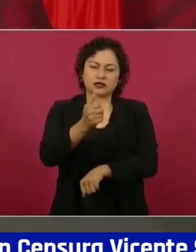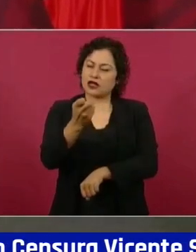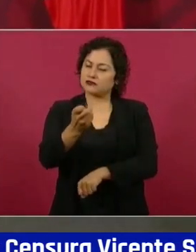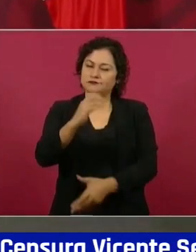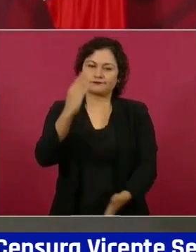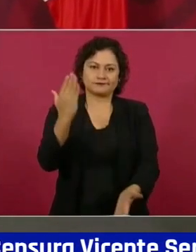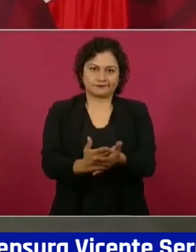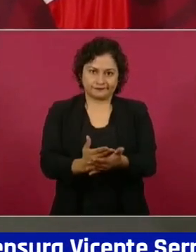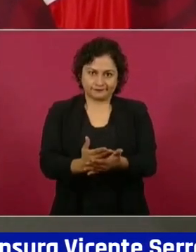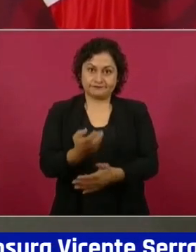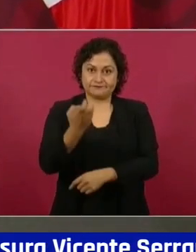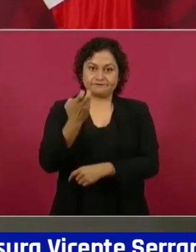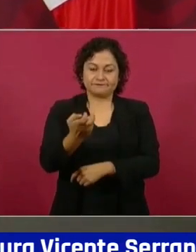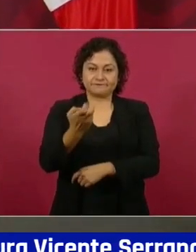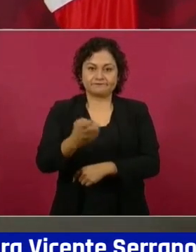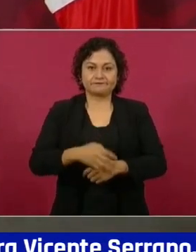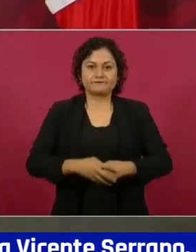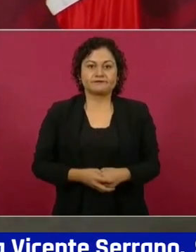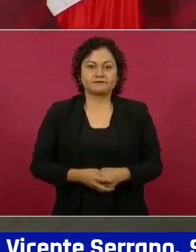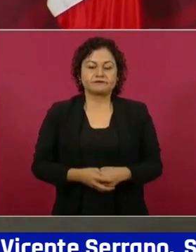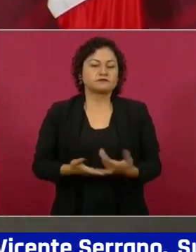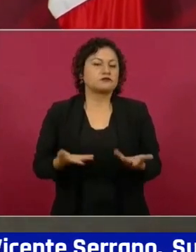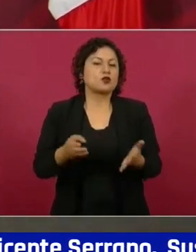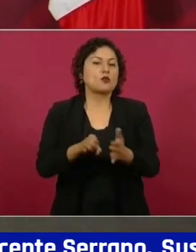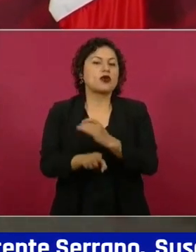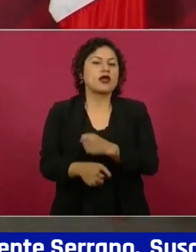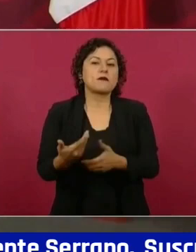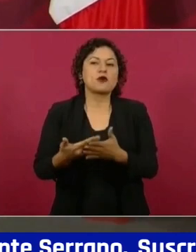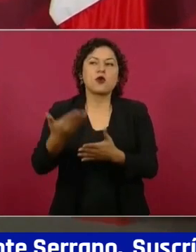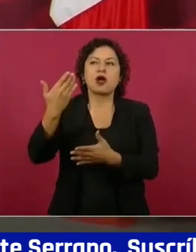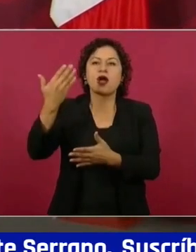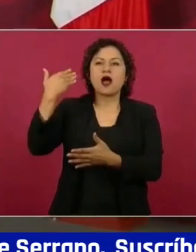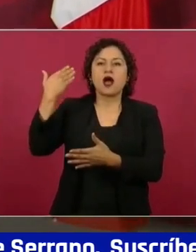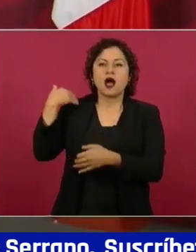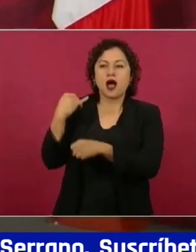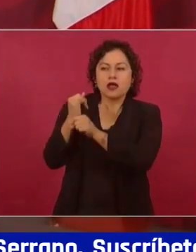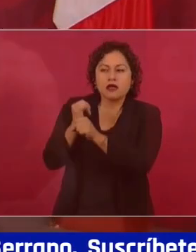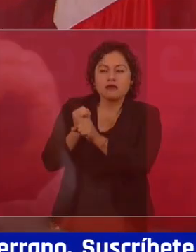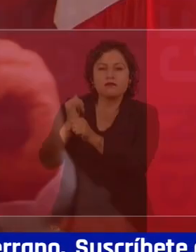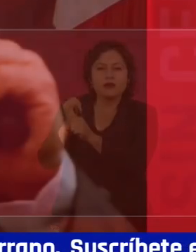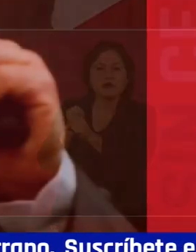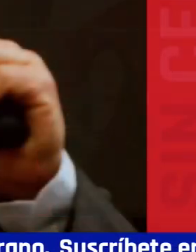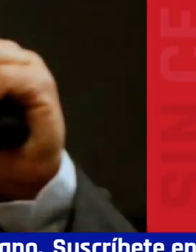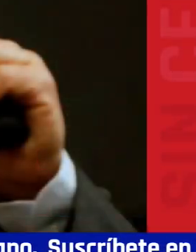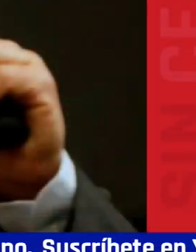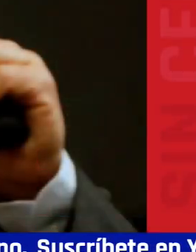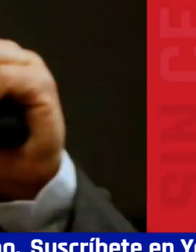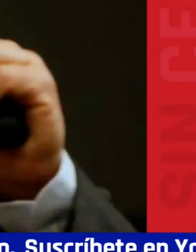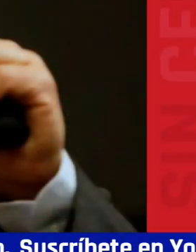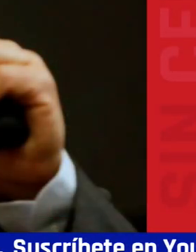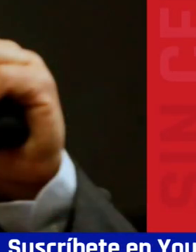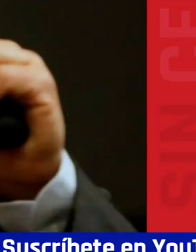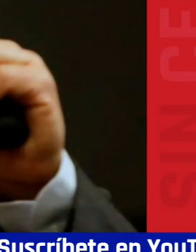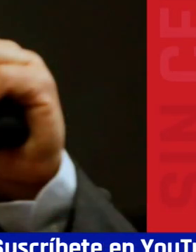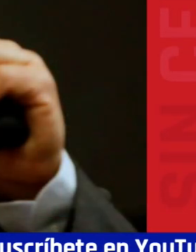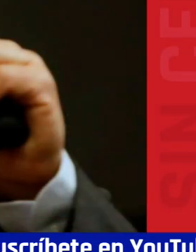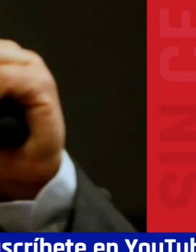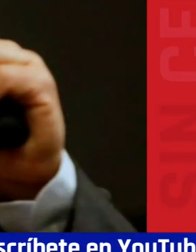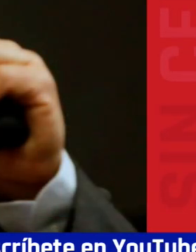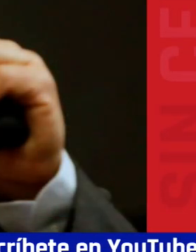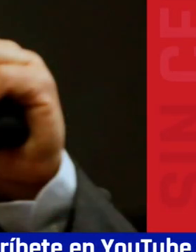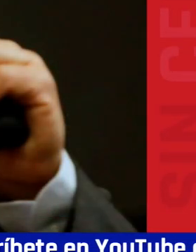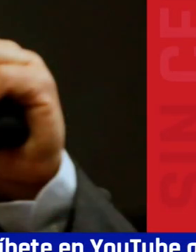que se creían los dueños de México, impusieron a Felipe Calderón y se desató una tremenda crisis económica, social y de seguridad.